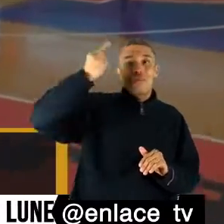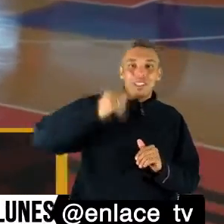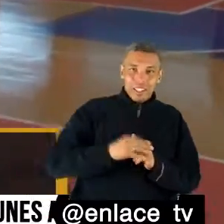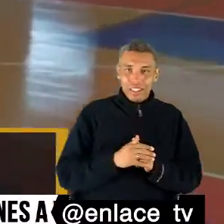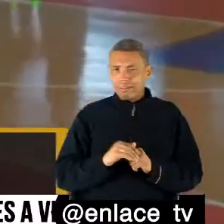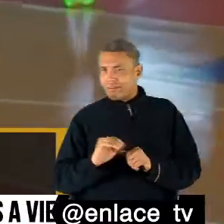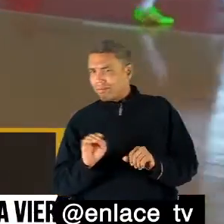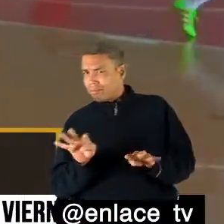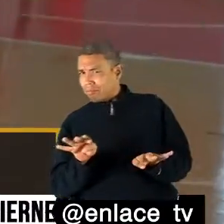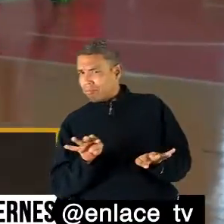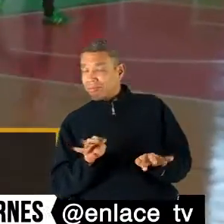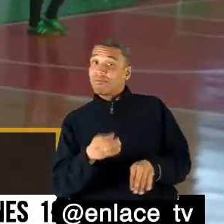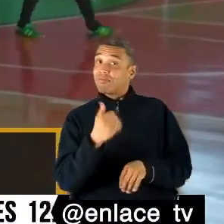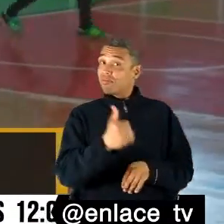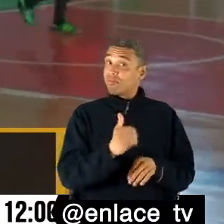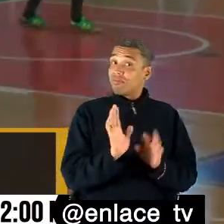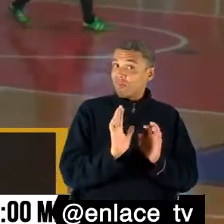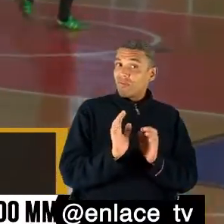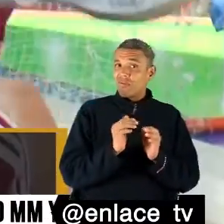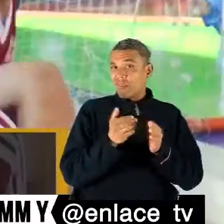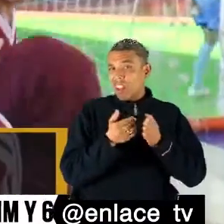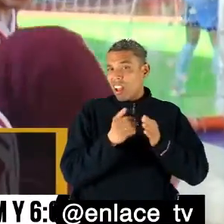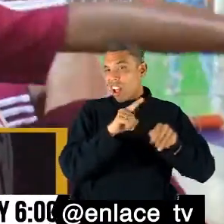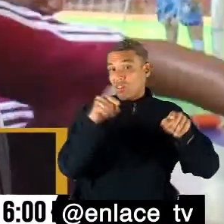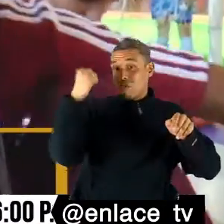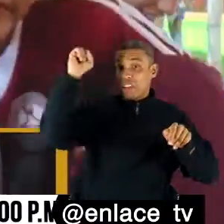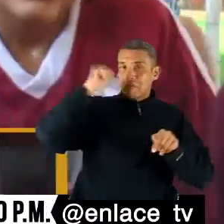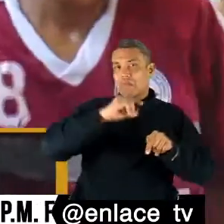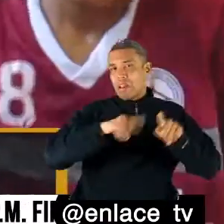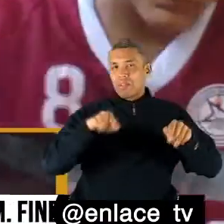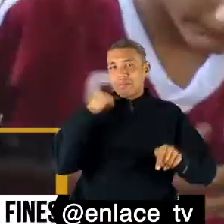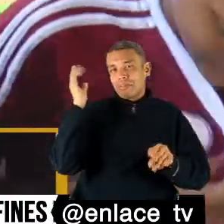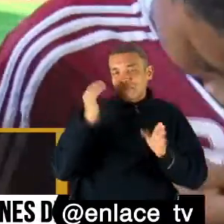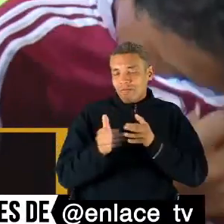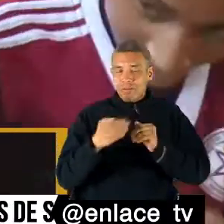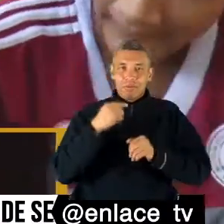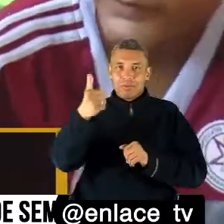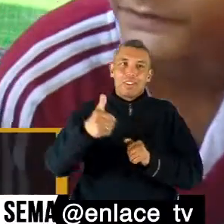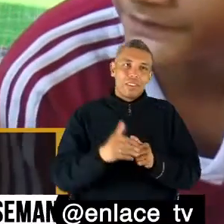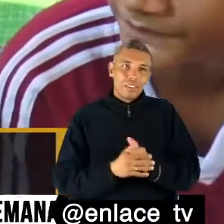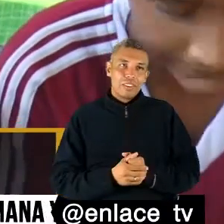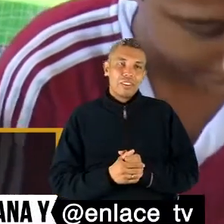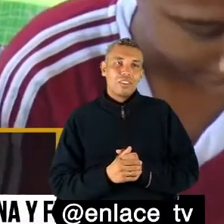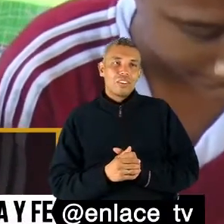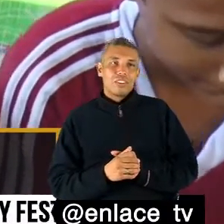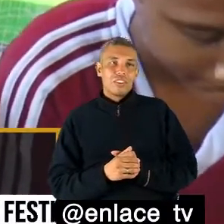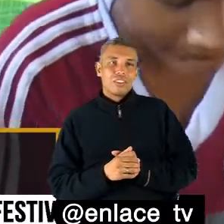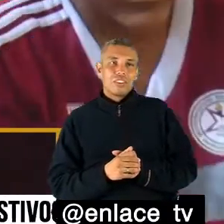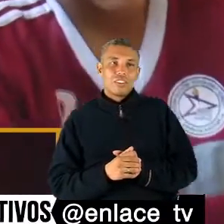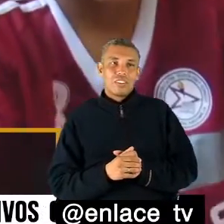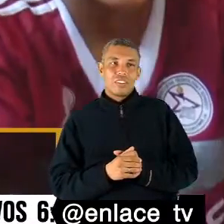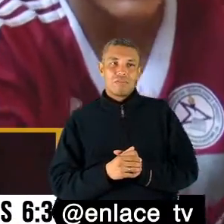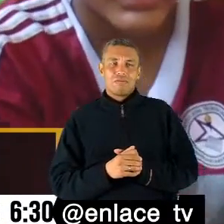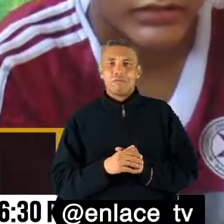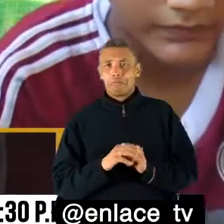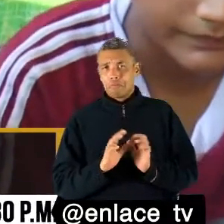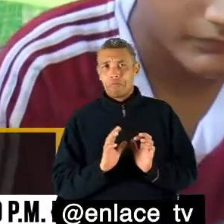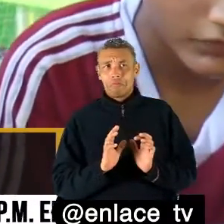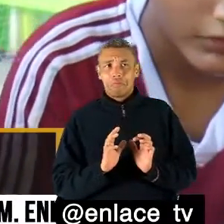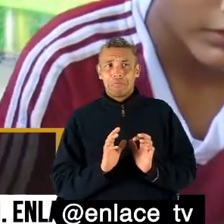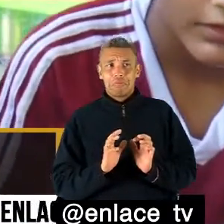calificaron como exitosa pese a triunfos y derrotas. Tuvimos un buen trabajo en equipo, sí, y pues esa fue la técnica